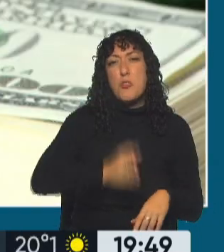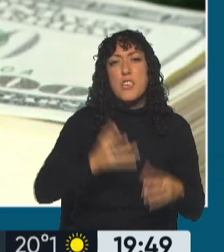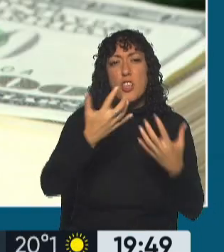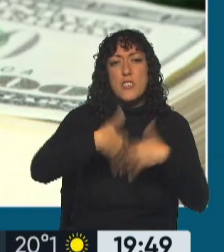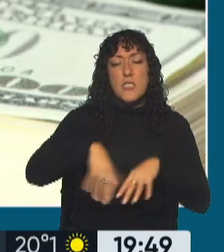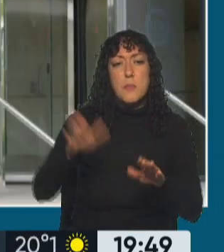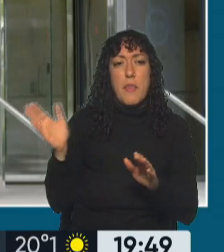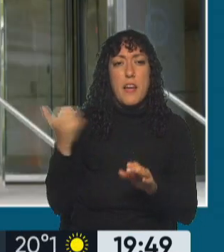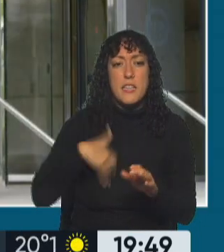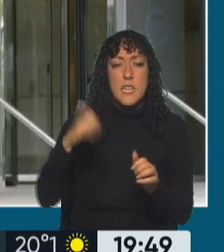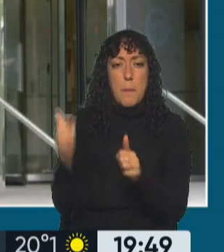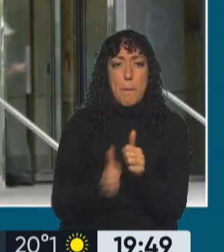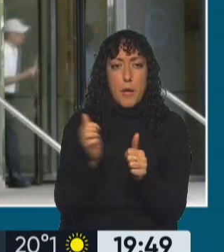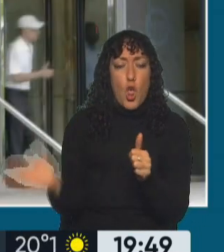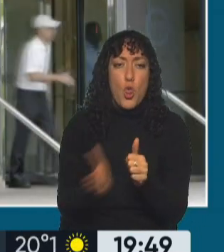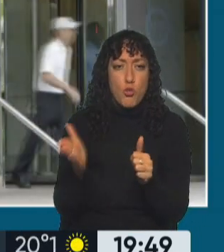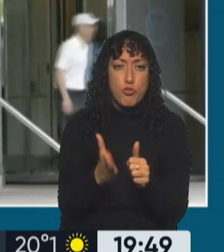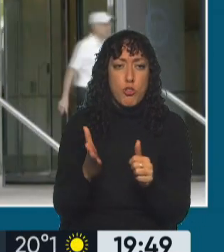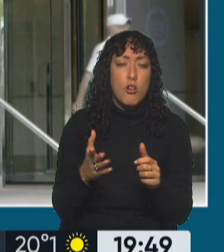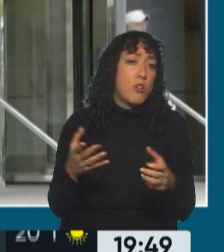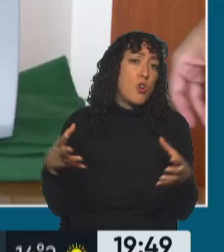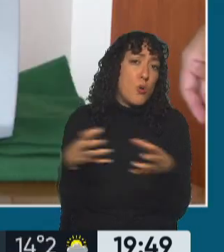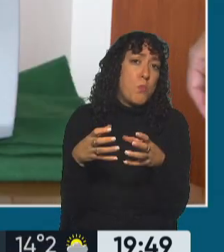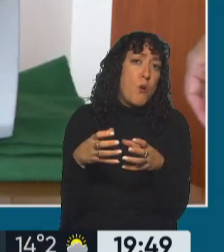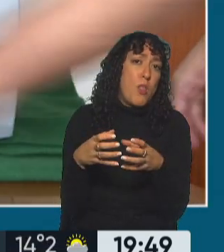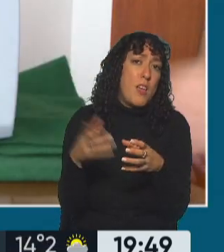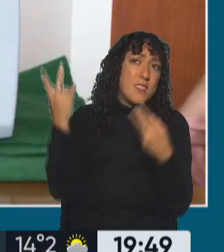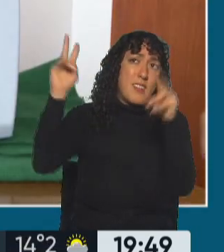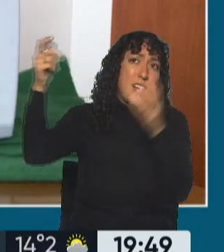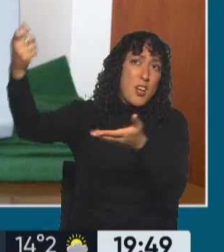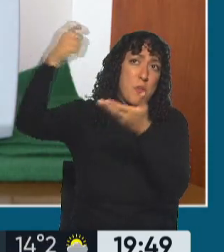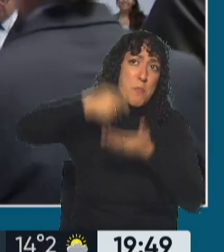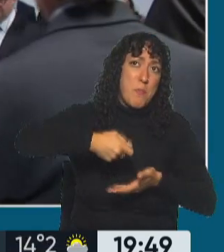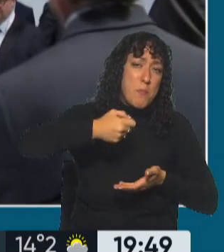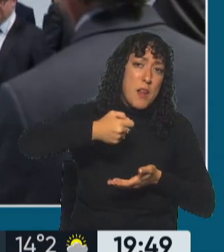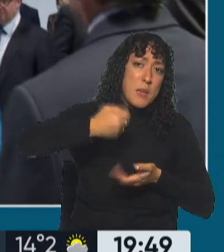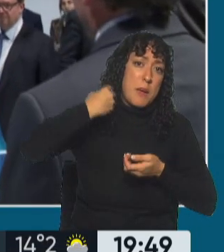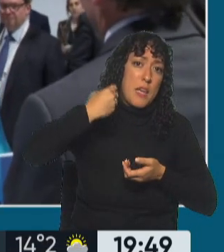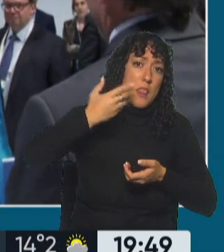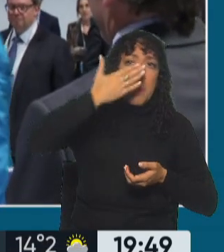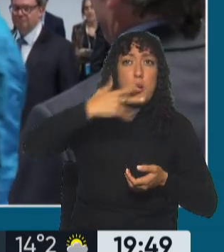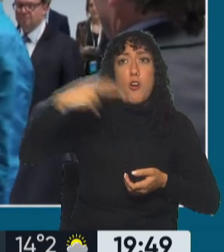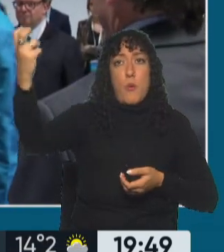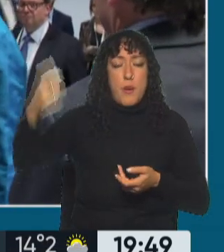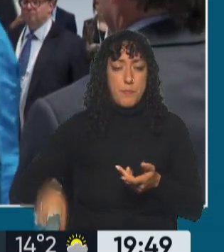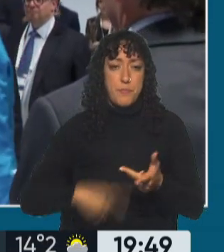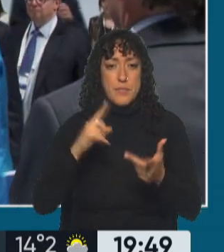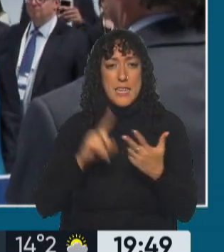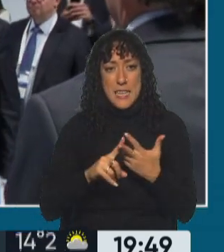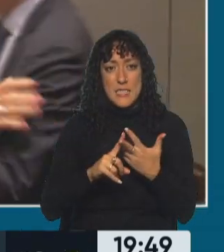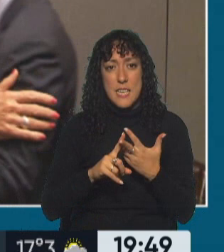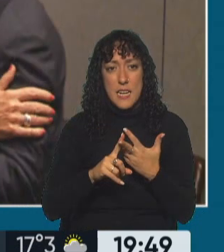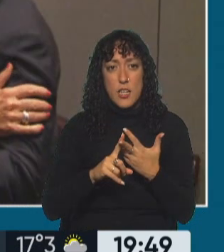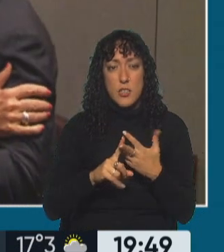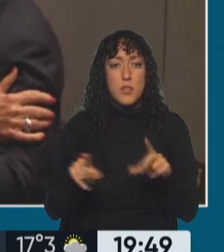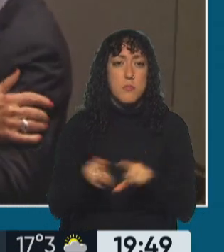sistema productivo argentino está en manos de corporaciones extranjeras que invierten para llevarse el dinero hacia afuera. Y el tercero son constitución